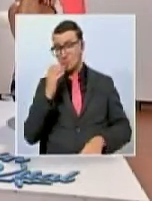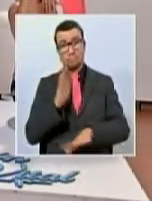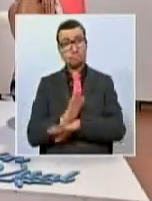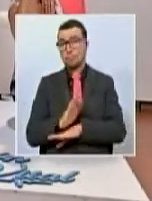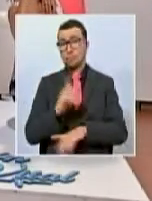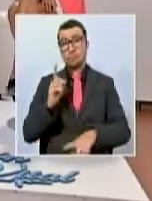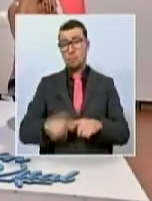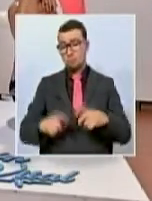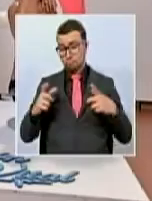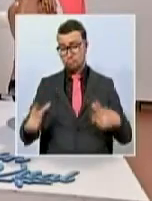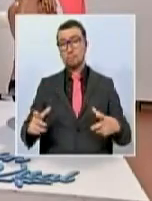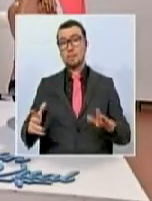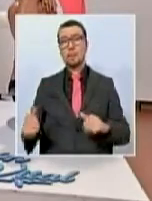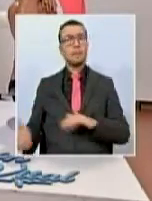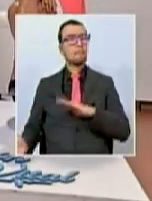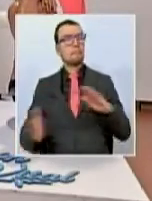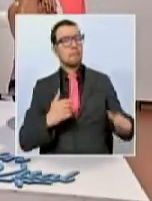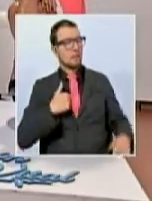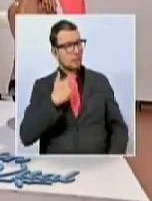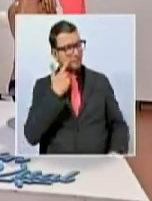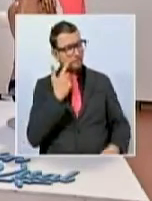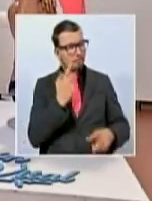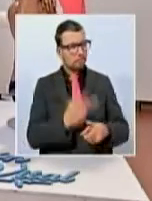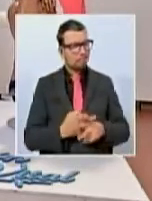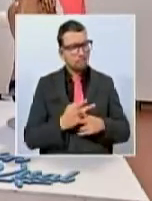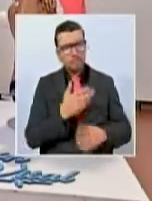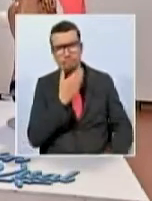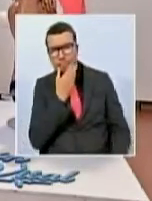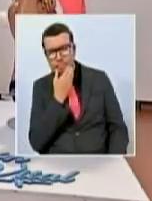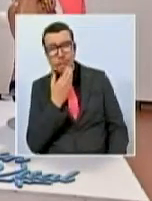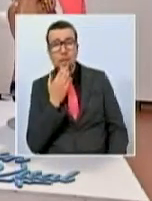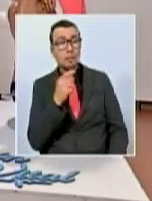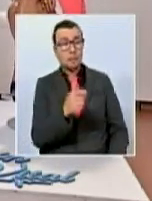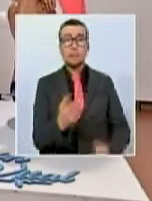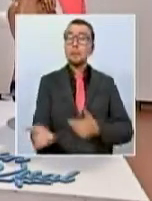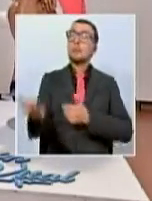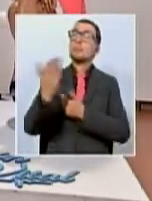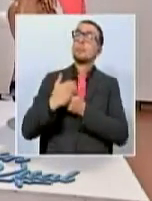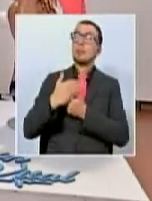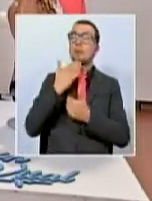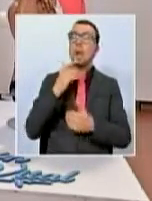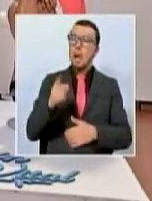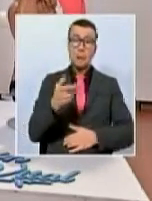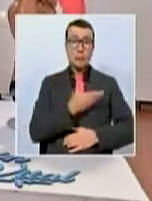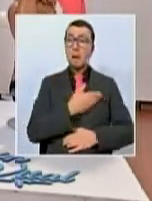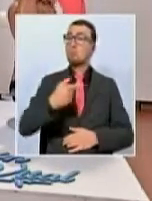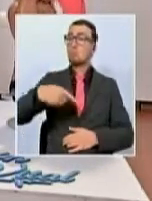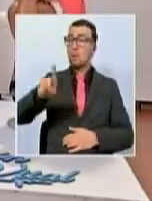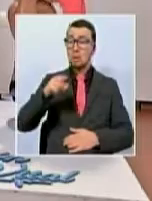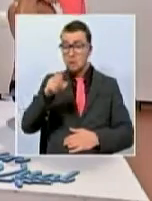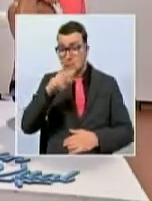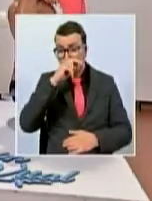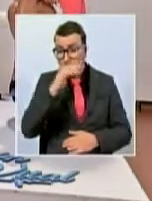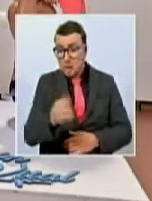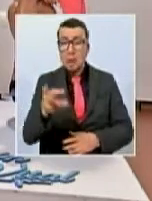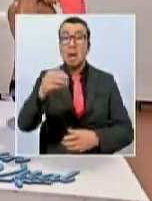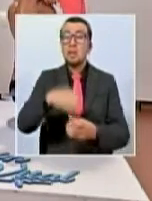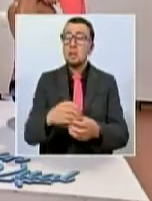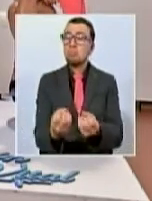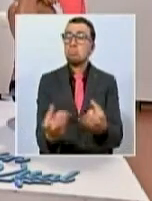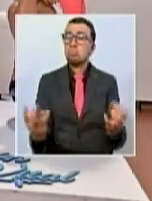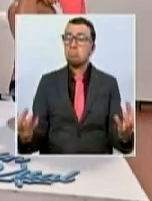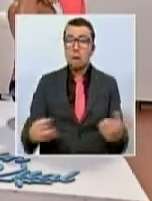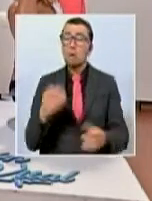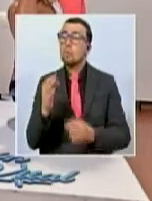todos los televidentes? Es que a mí me llama mucho la atención en la consulta cuando dice la mamá, no, yo llevé el niño al jardín y empezó a enfermarse.